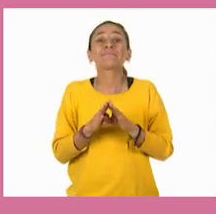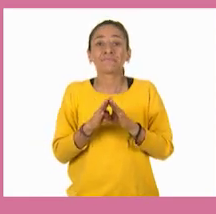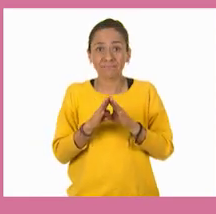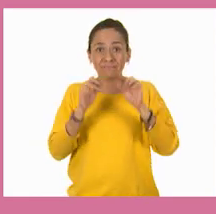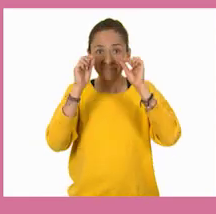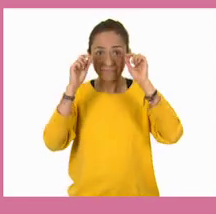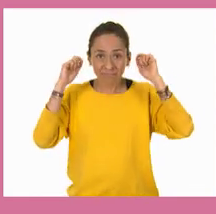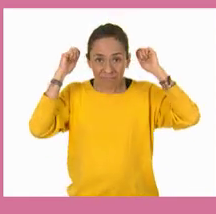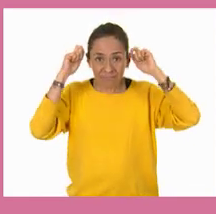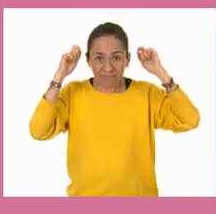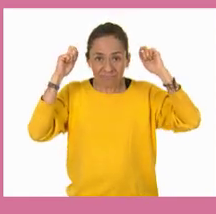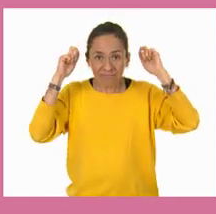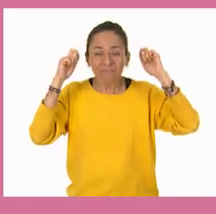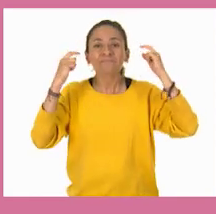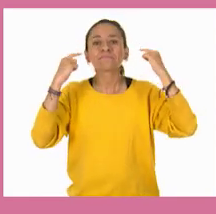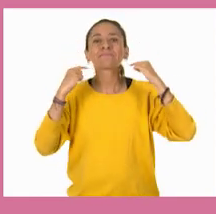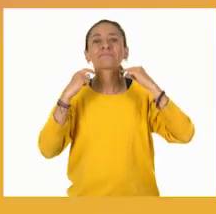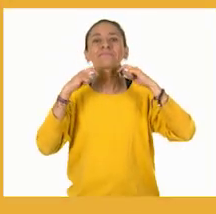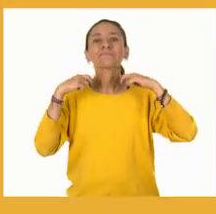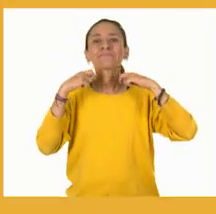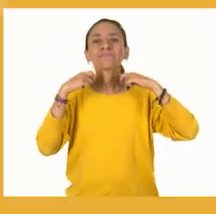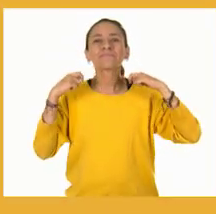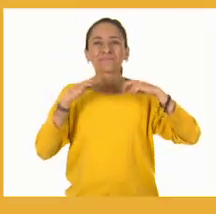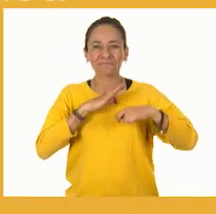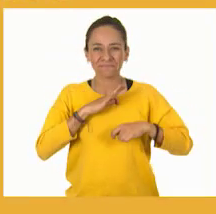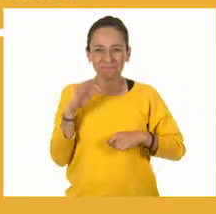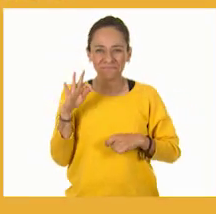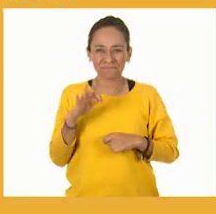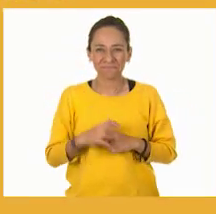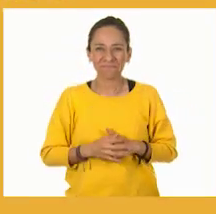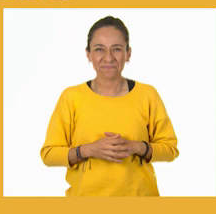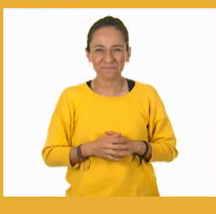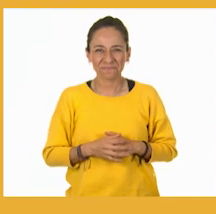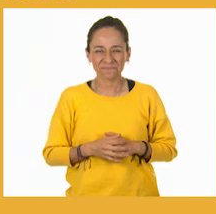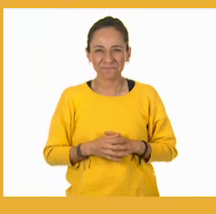sobre tu cabeza y alrededor de tu cuello.